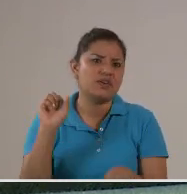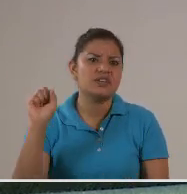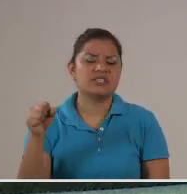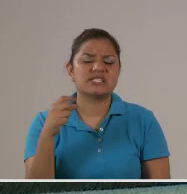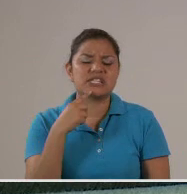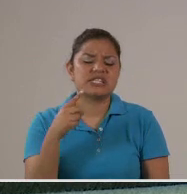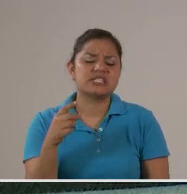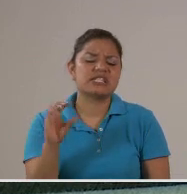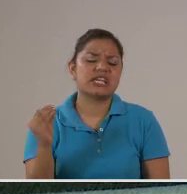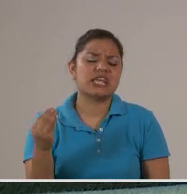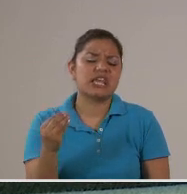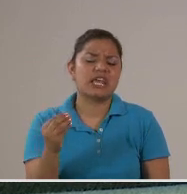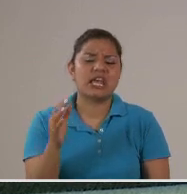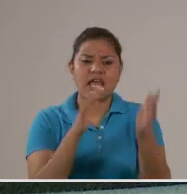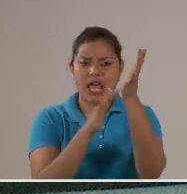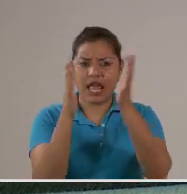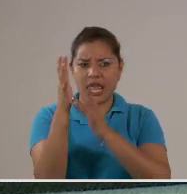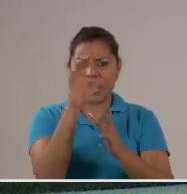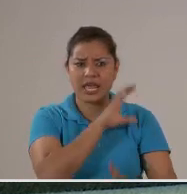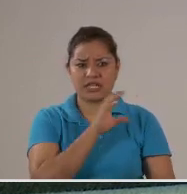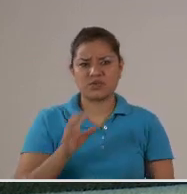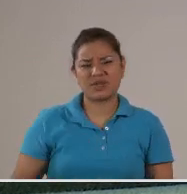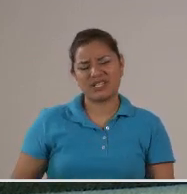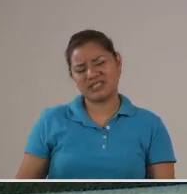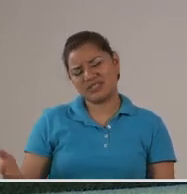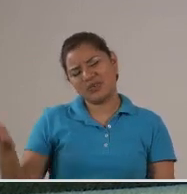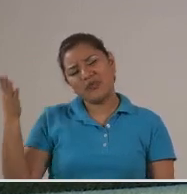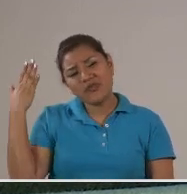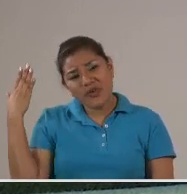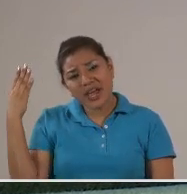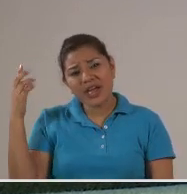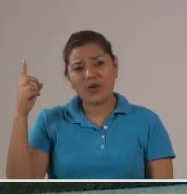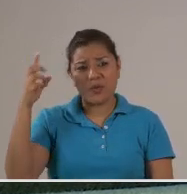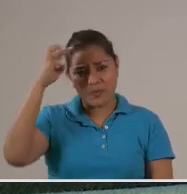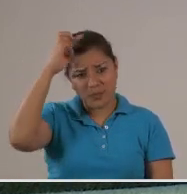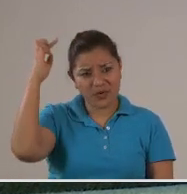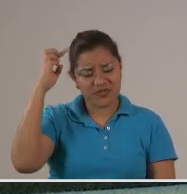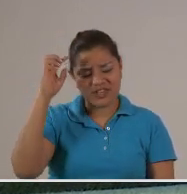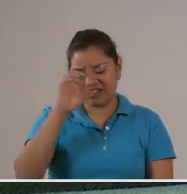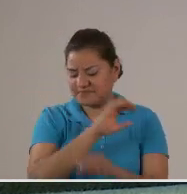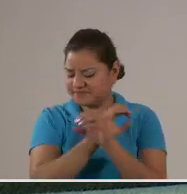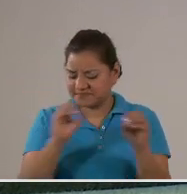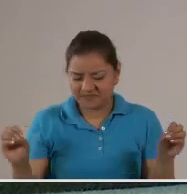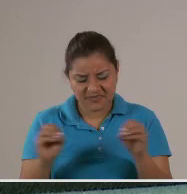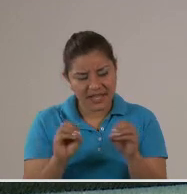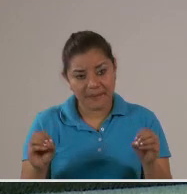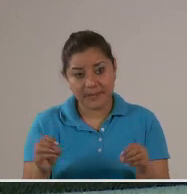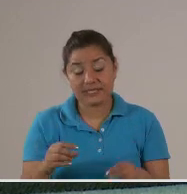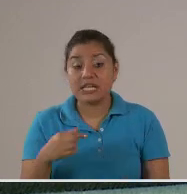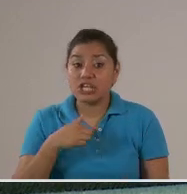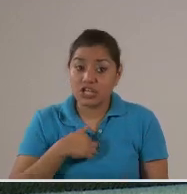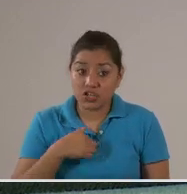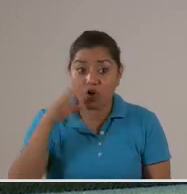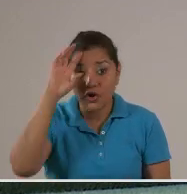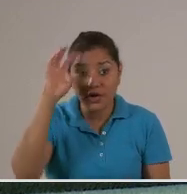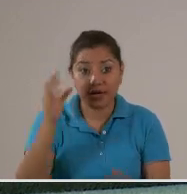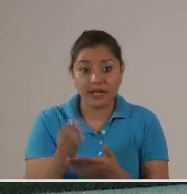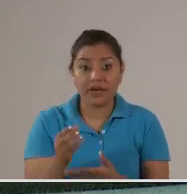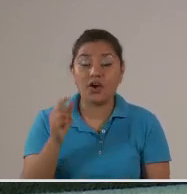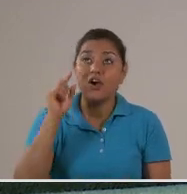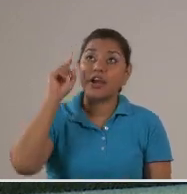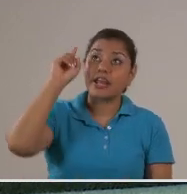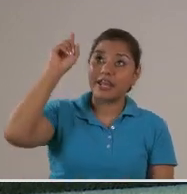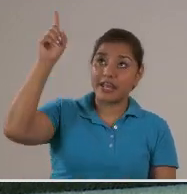un profeta nada más y que fue un hombre solamente eso Si yo creo que Jesús es Dios Amén